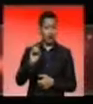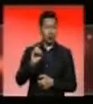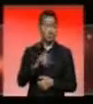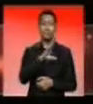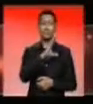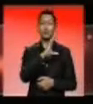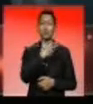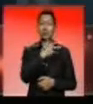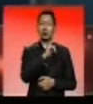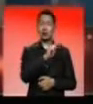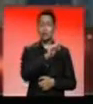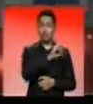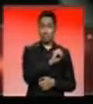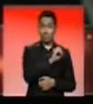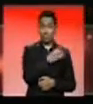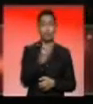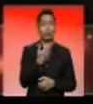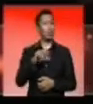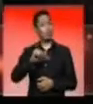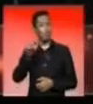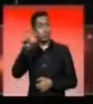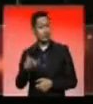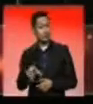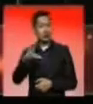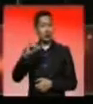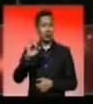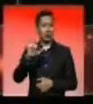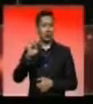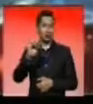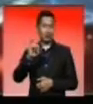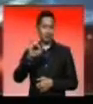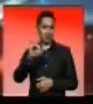Chino y Nacho, y el reggaetonero Wisin.